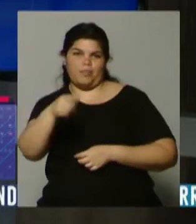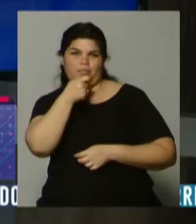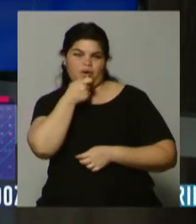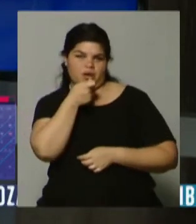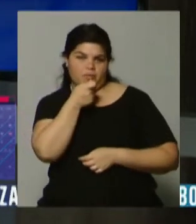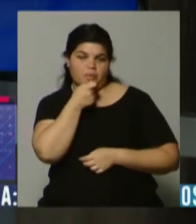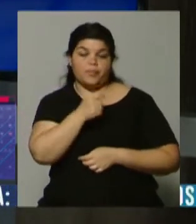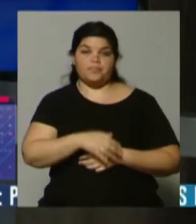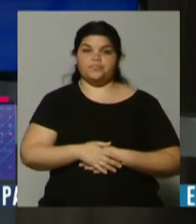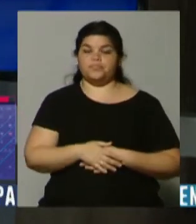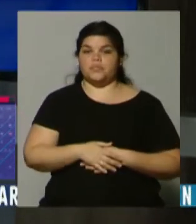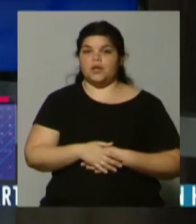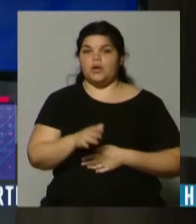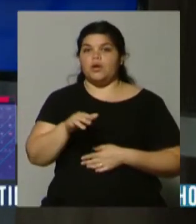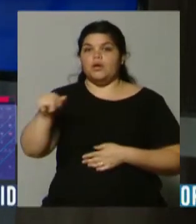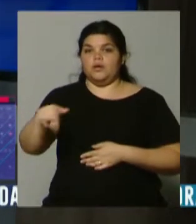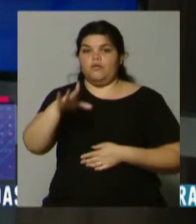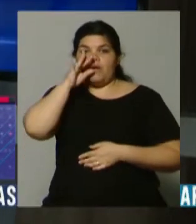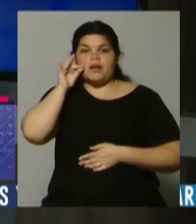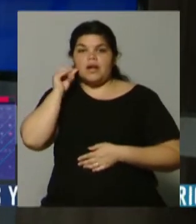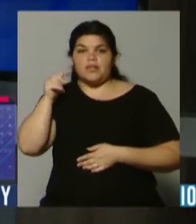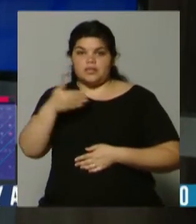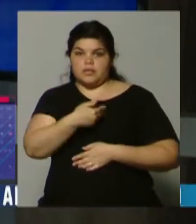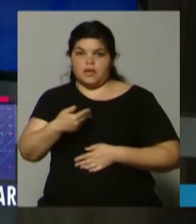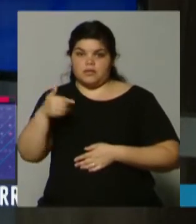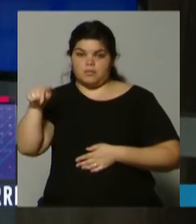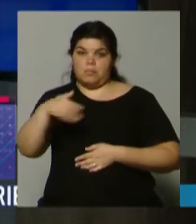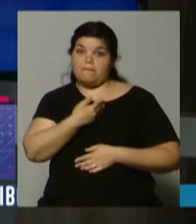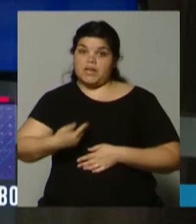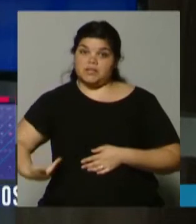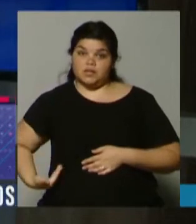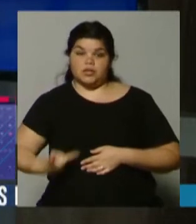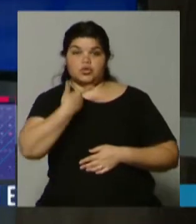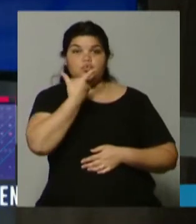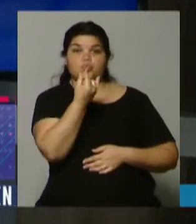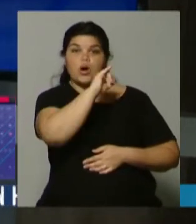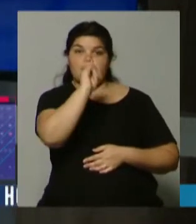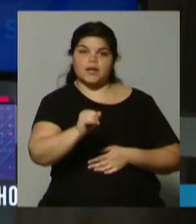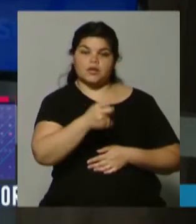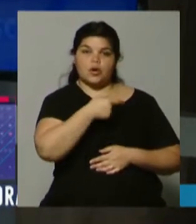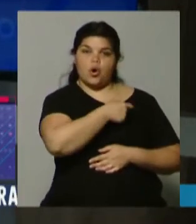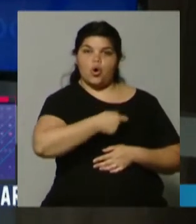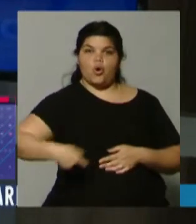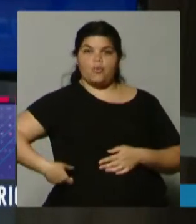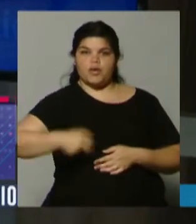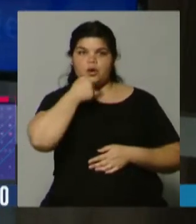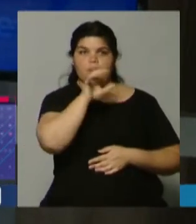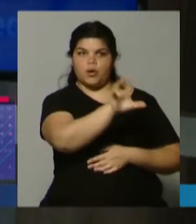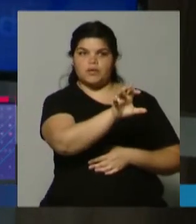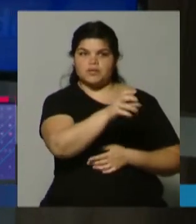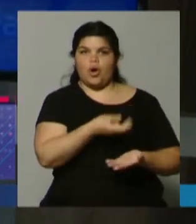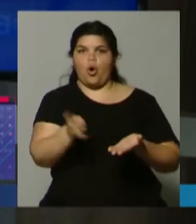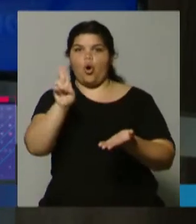en un escenario de Alberto Fernández presidente y Suárez gobernador de la provincia, va a ser clave una vez más la figura de